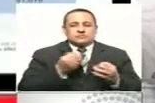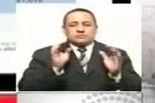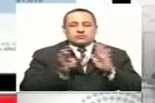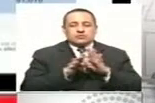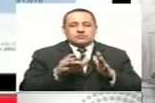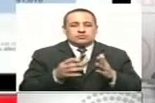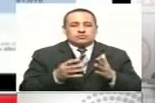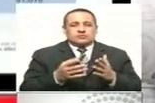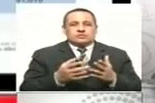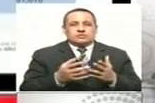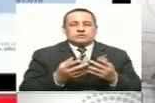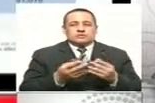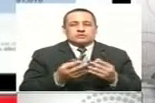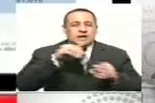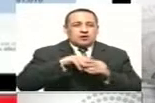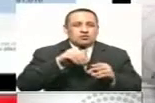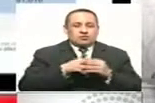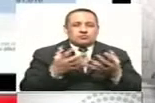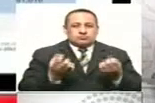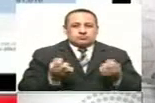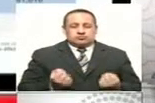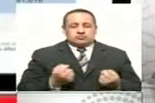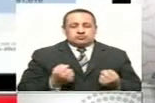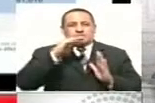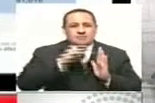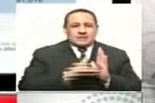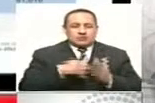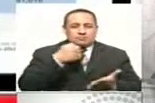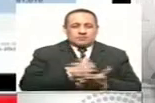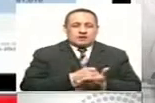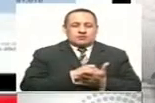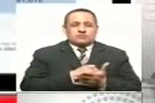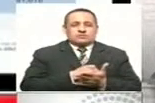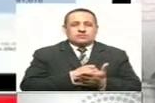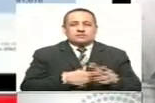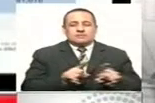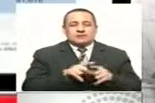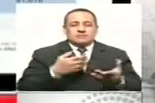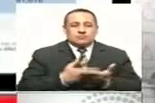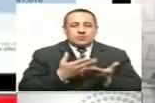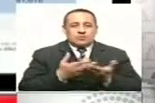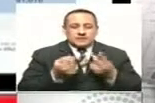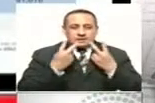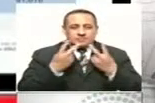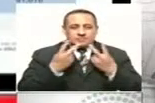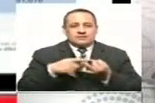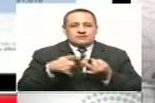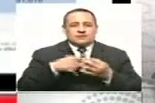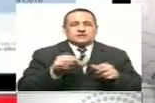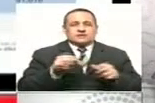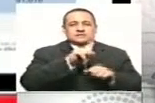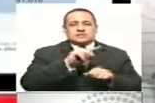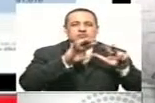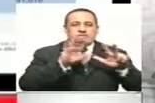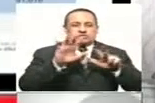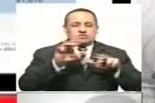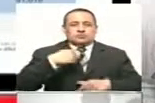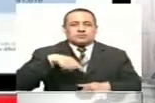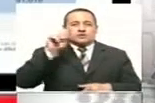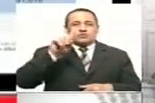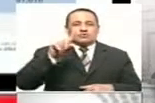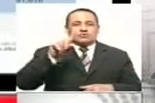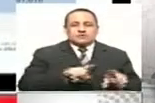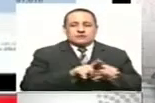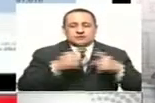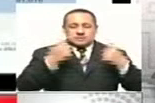ahorro acumulado por menores tarifas, por ejemplo, ¿no? Se prevé 188 millones de